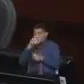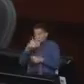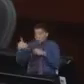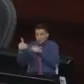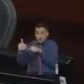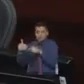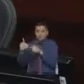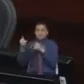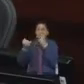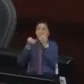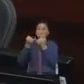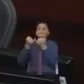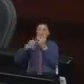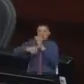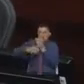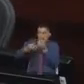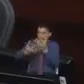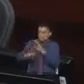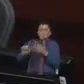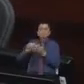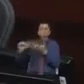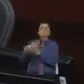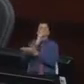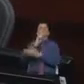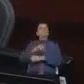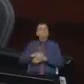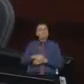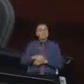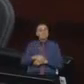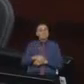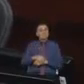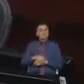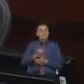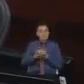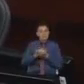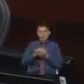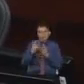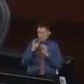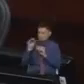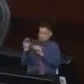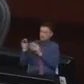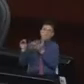menores. Soslaya el cómo los entrenaban